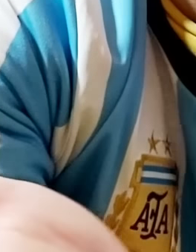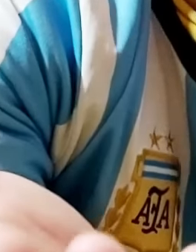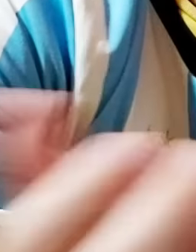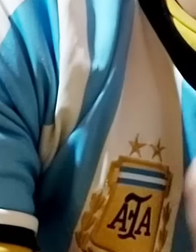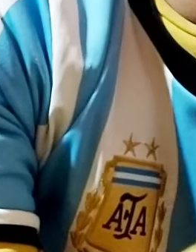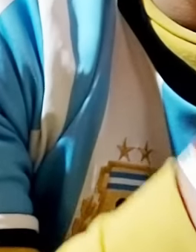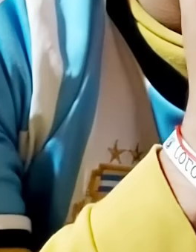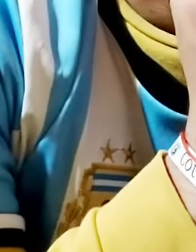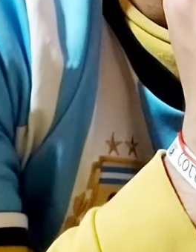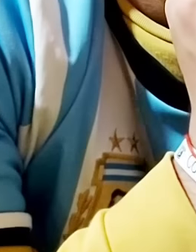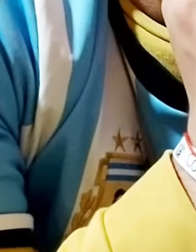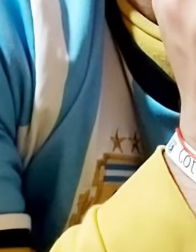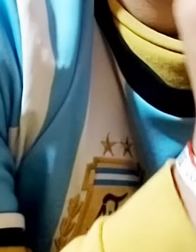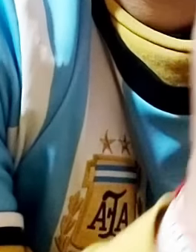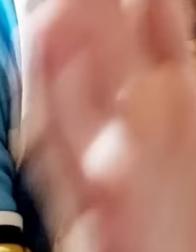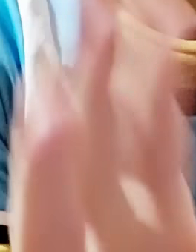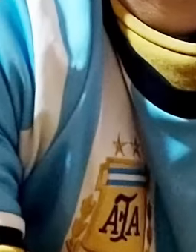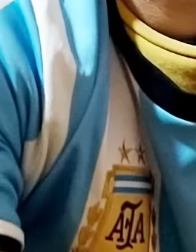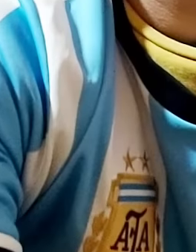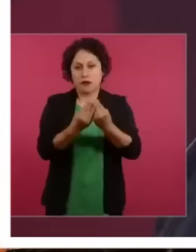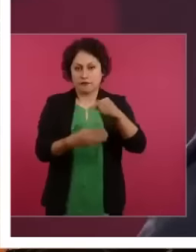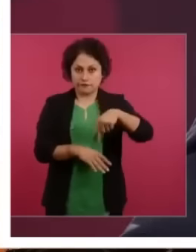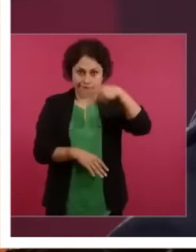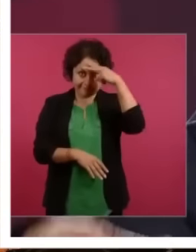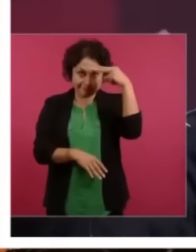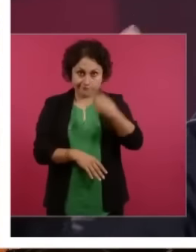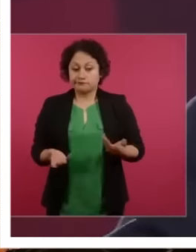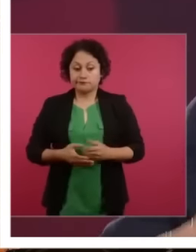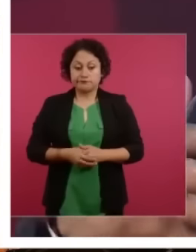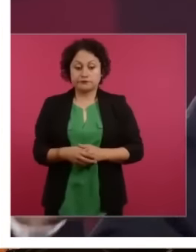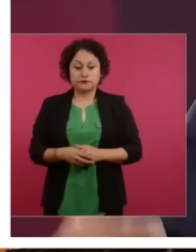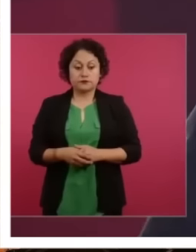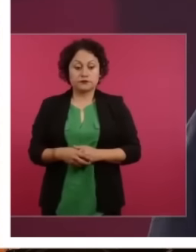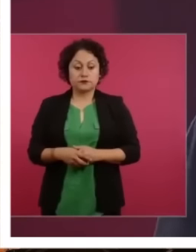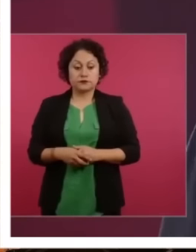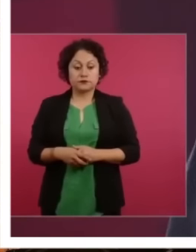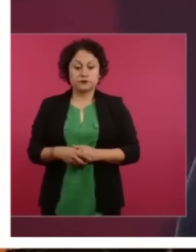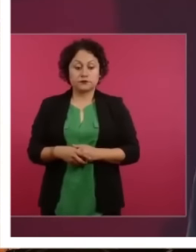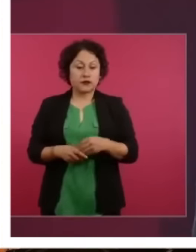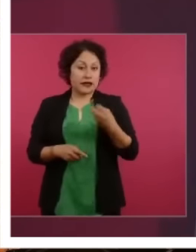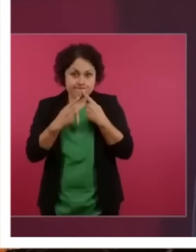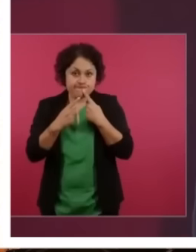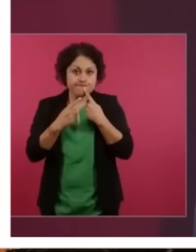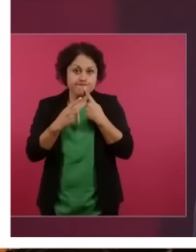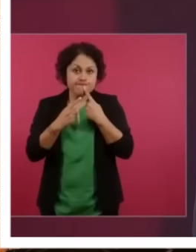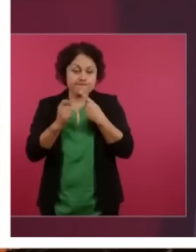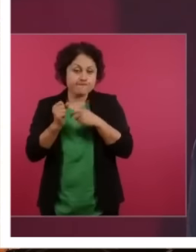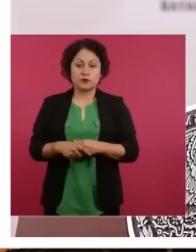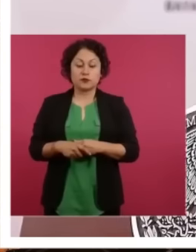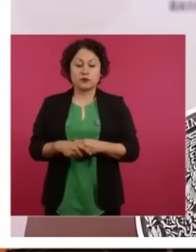familia. Es jodido, es jodido. Entonces, esa operación